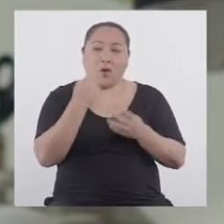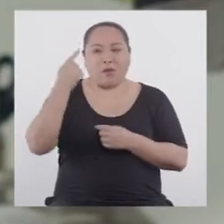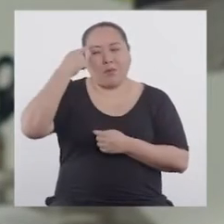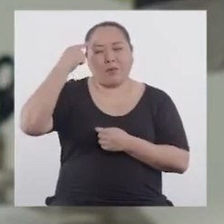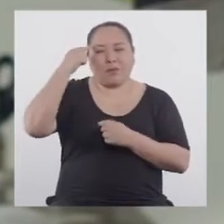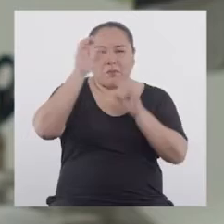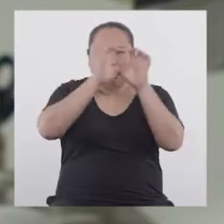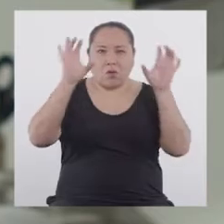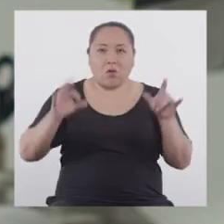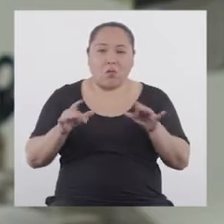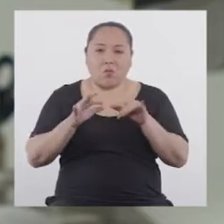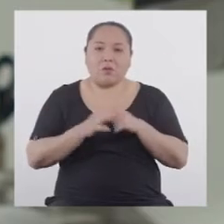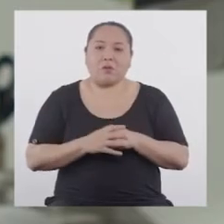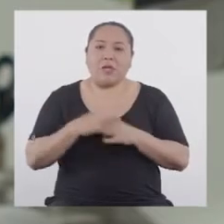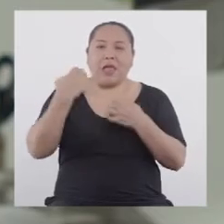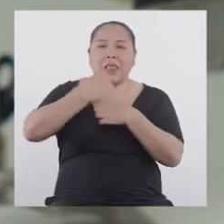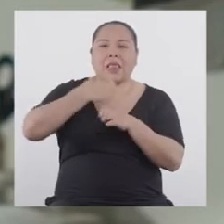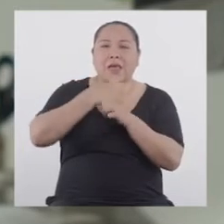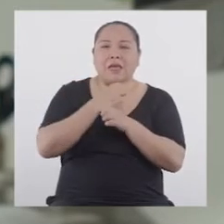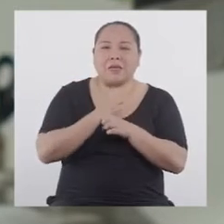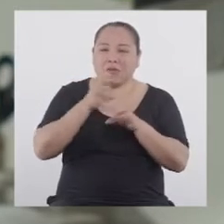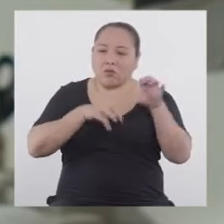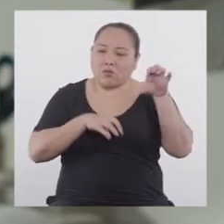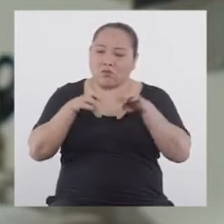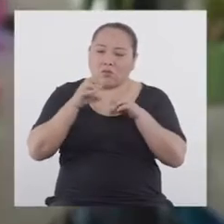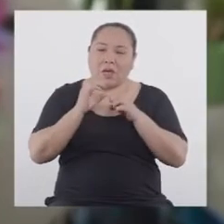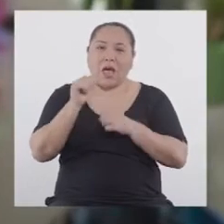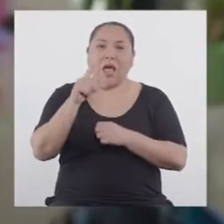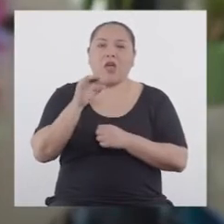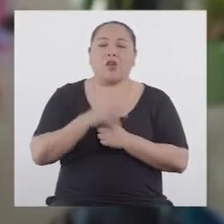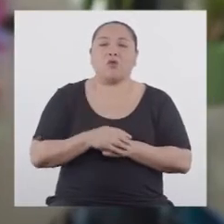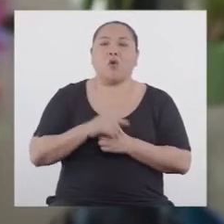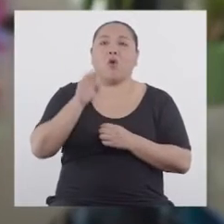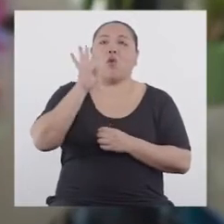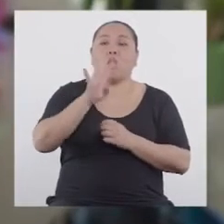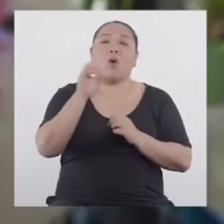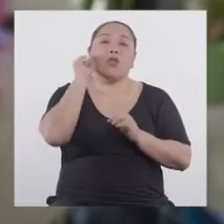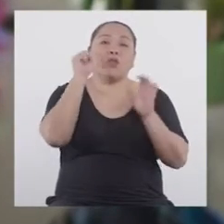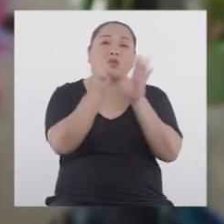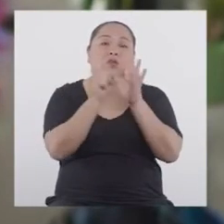nuestro pensamiento computacional, la creación de algoritmos. Hay 4